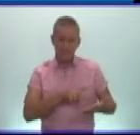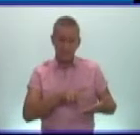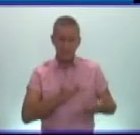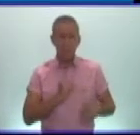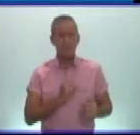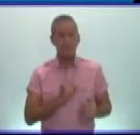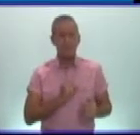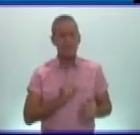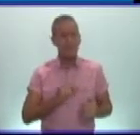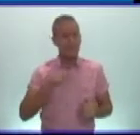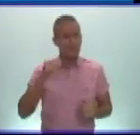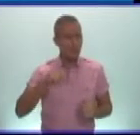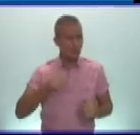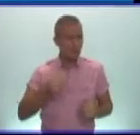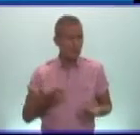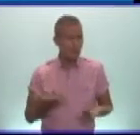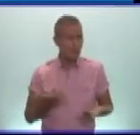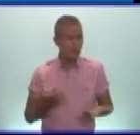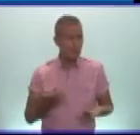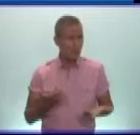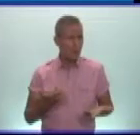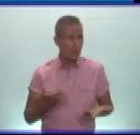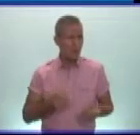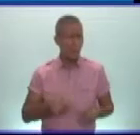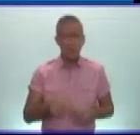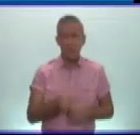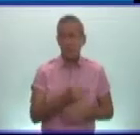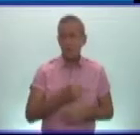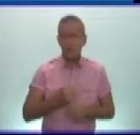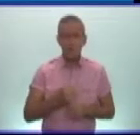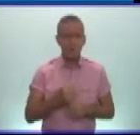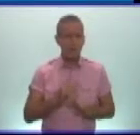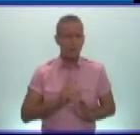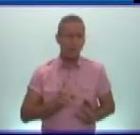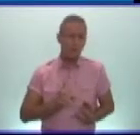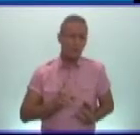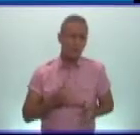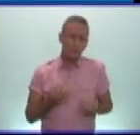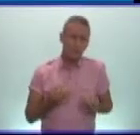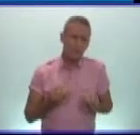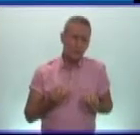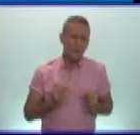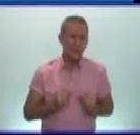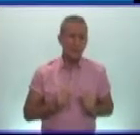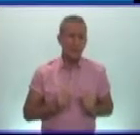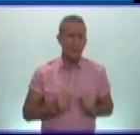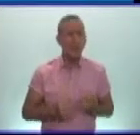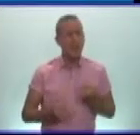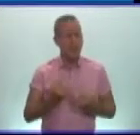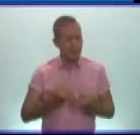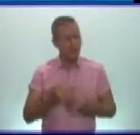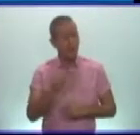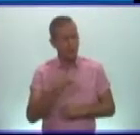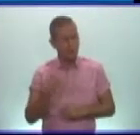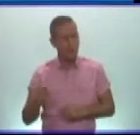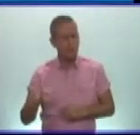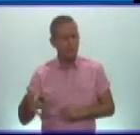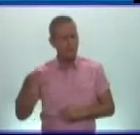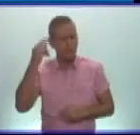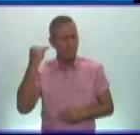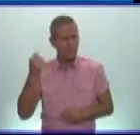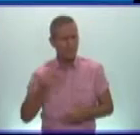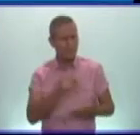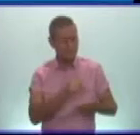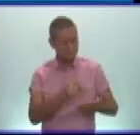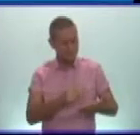hoy en día es uno de los que menos se utilizan, todavía existen personas, todavía escribimos